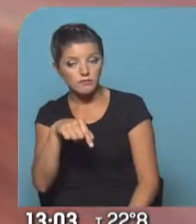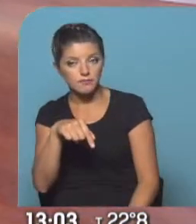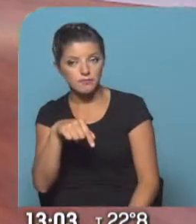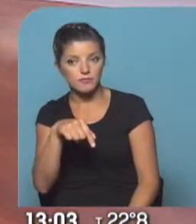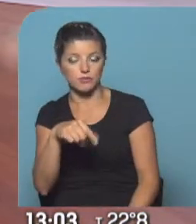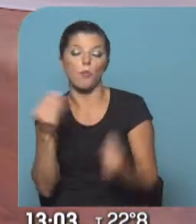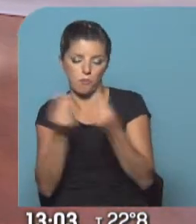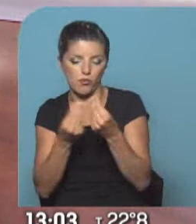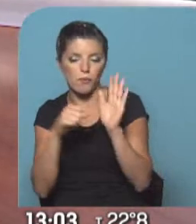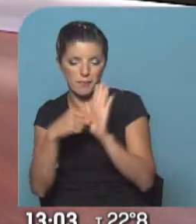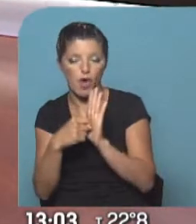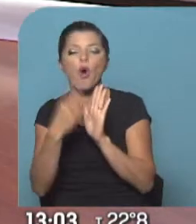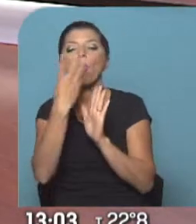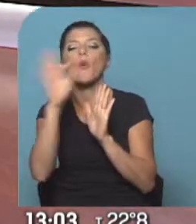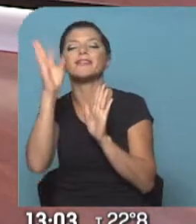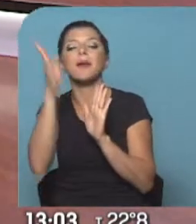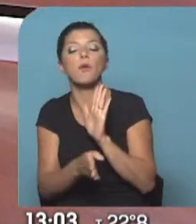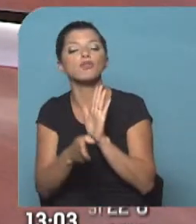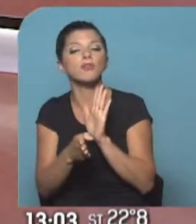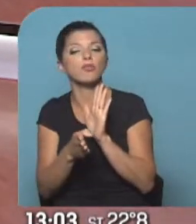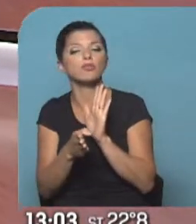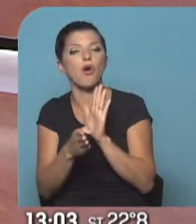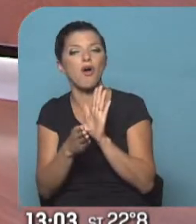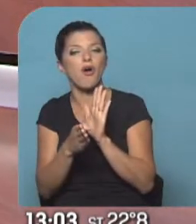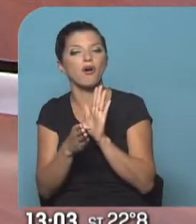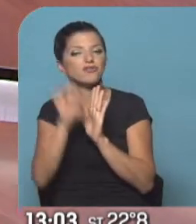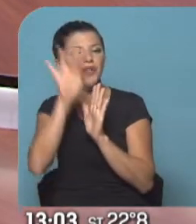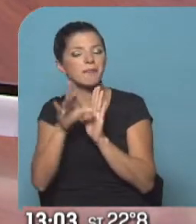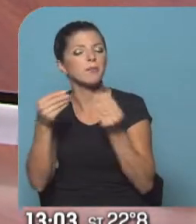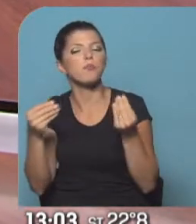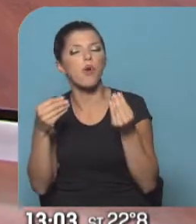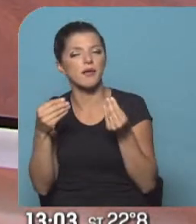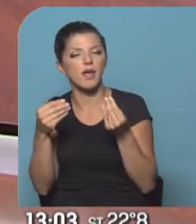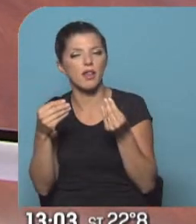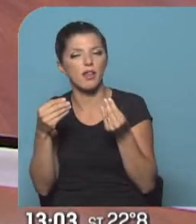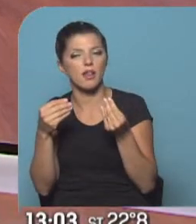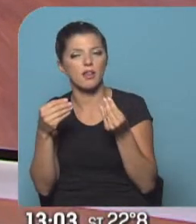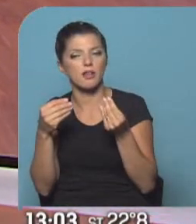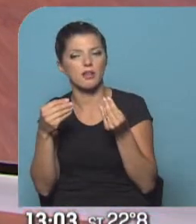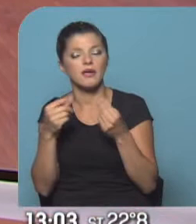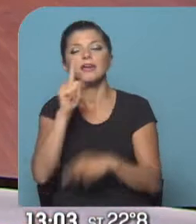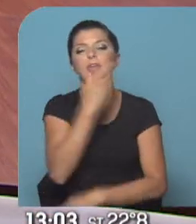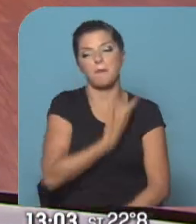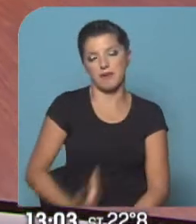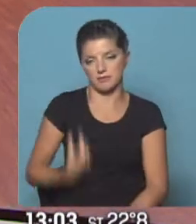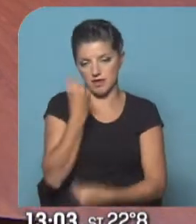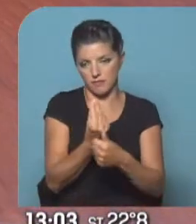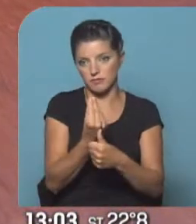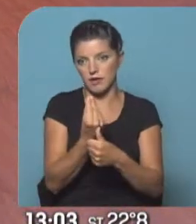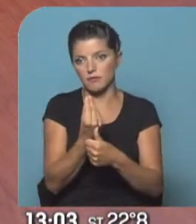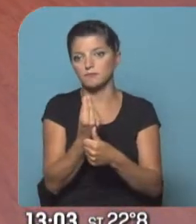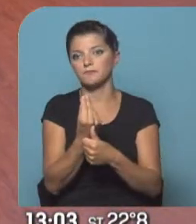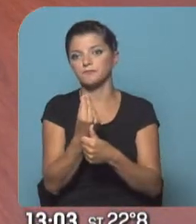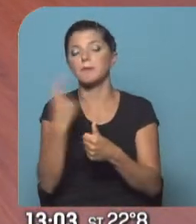apenas, son muchos, son el 40%, ya no es la mayoría, porque está dividido quién es el presidente, de dónde es la extracción